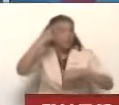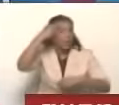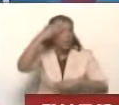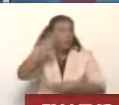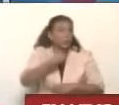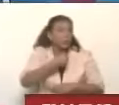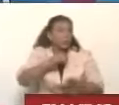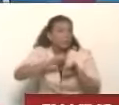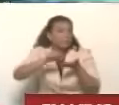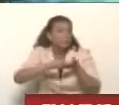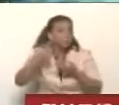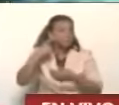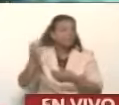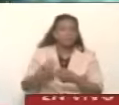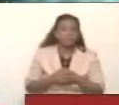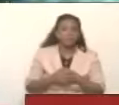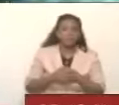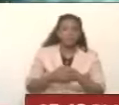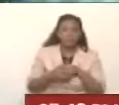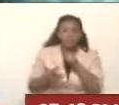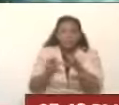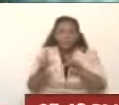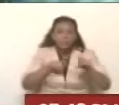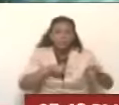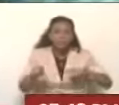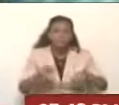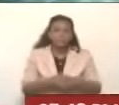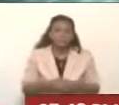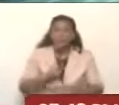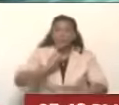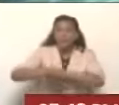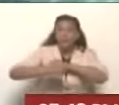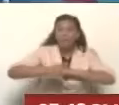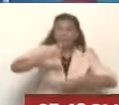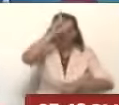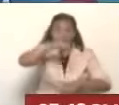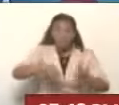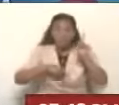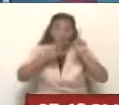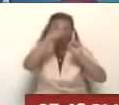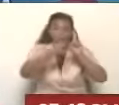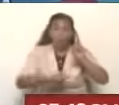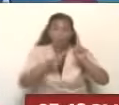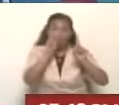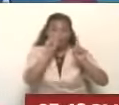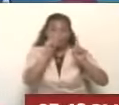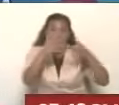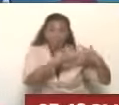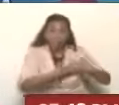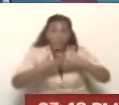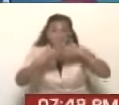que manda. Fowley es el que manda. No es que mandaba, manda todavía Fowley.